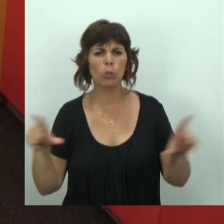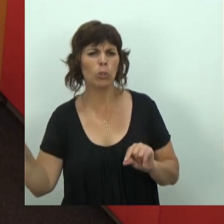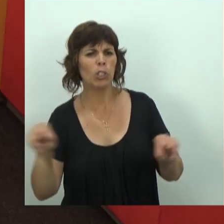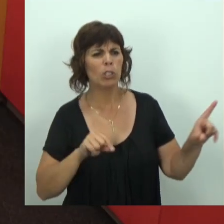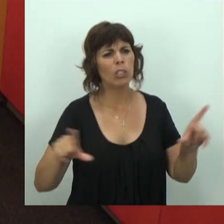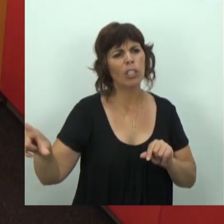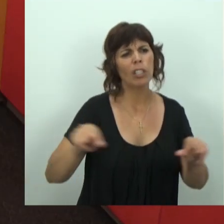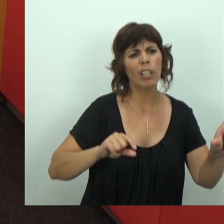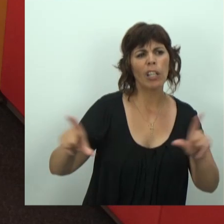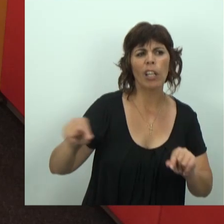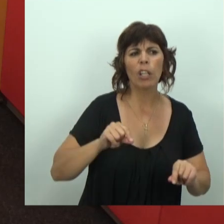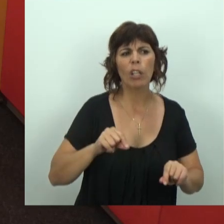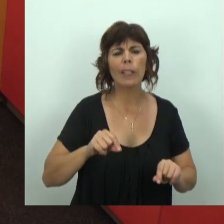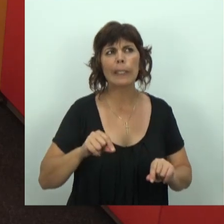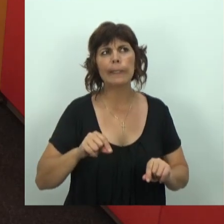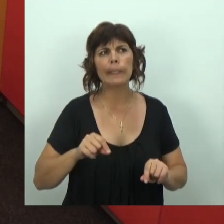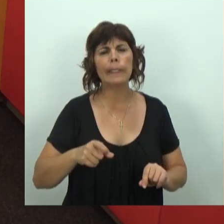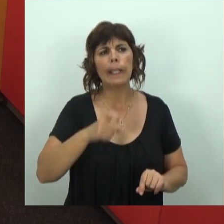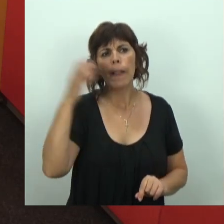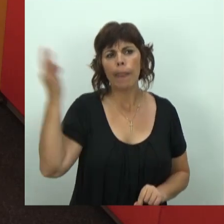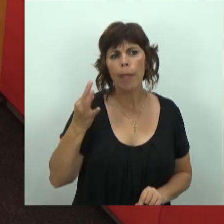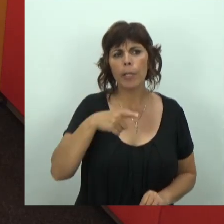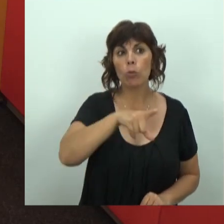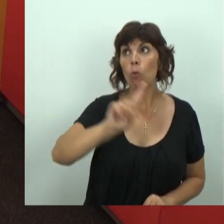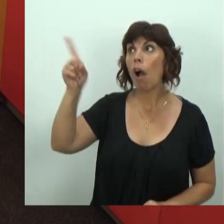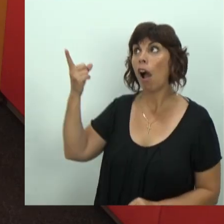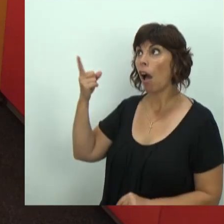la has consultado tú al Señor?